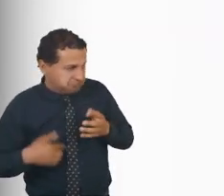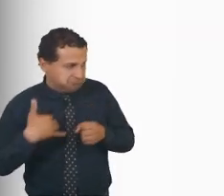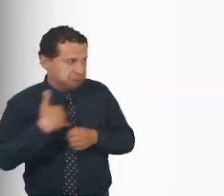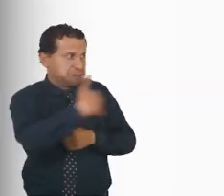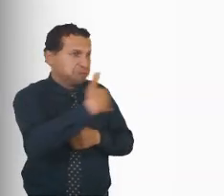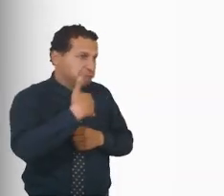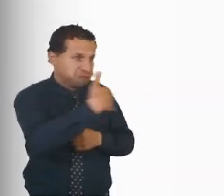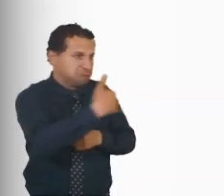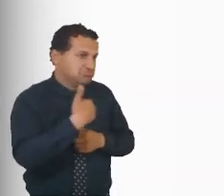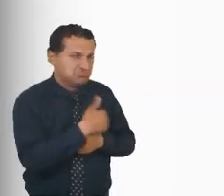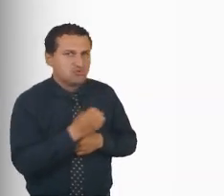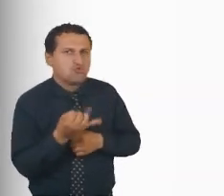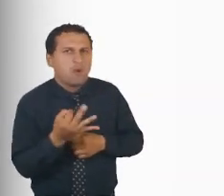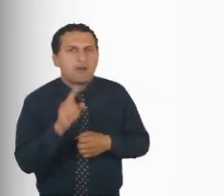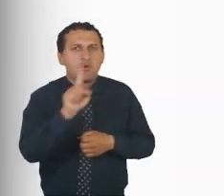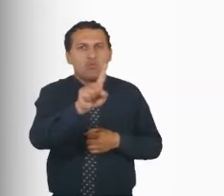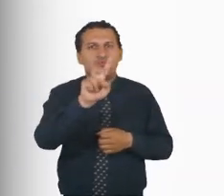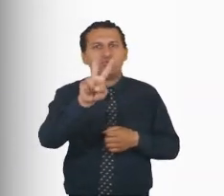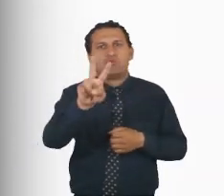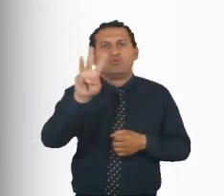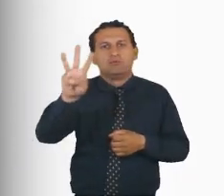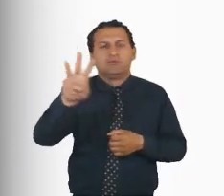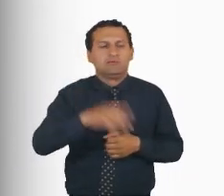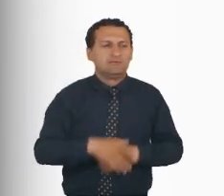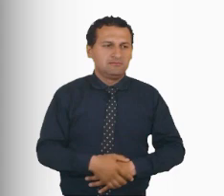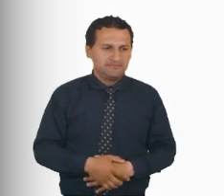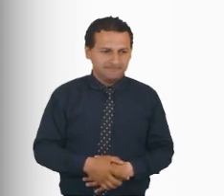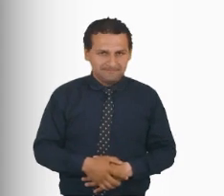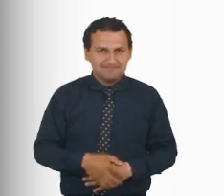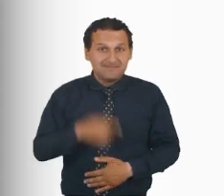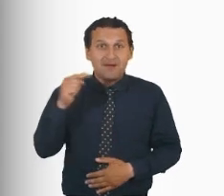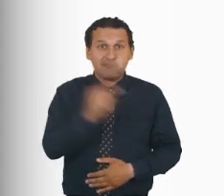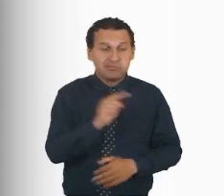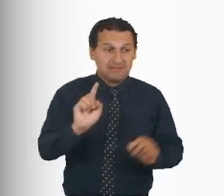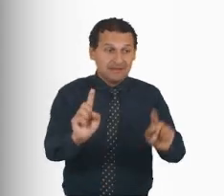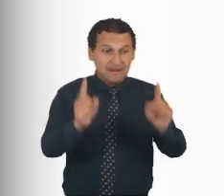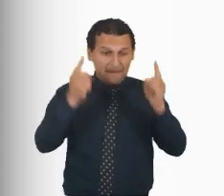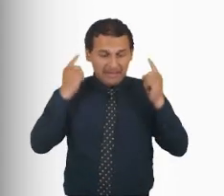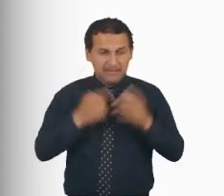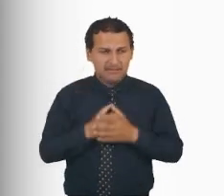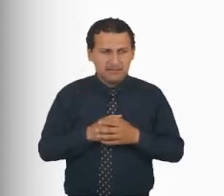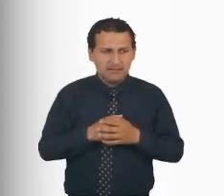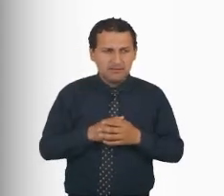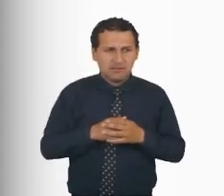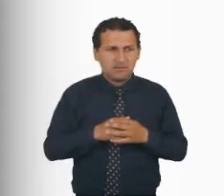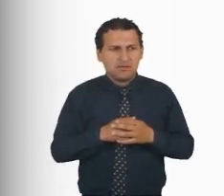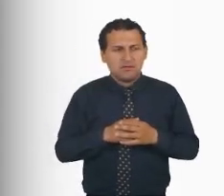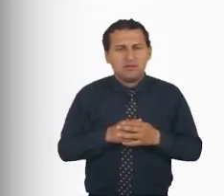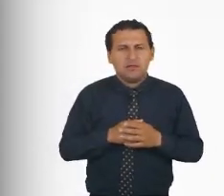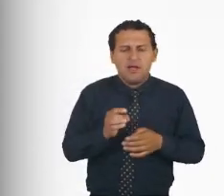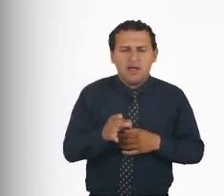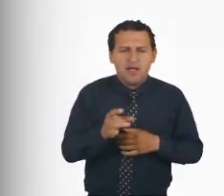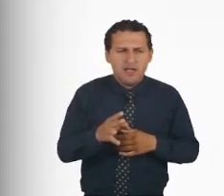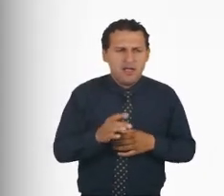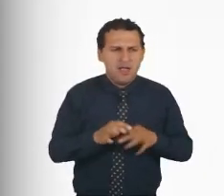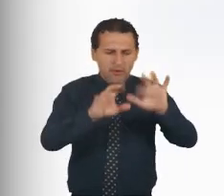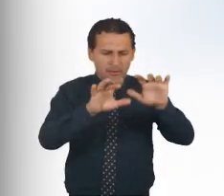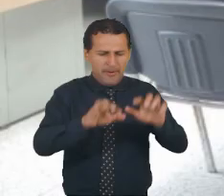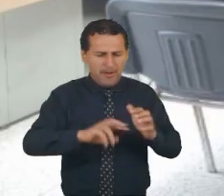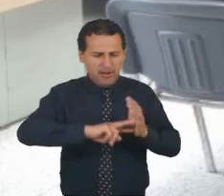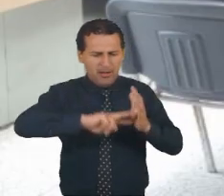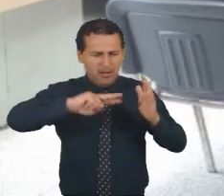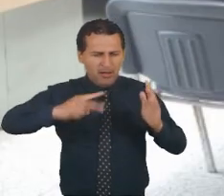seguridad del municipio, realizando reportes de emergencias e incidentes en diferentes modalidades con la central de emergencias